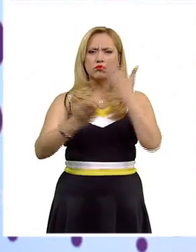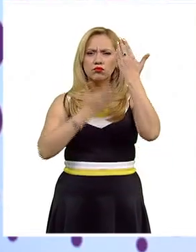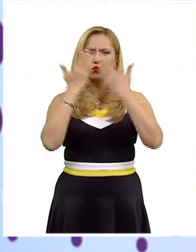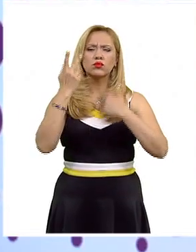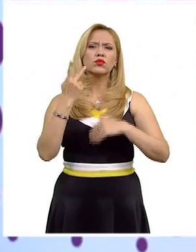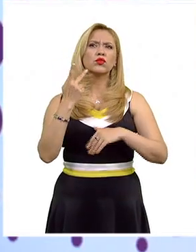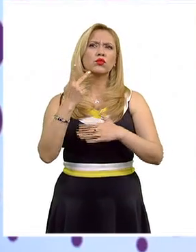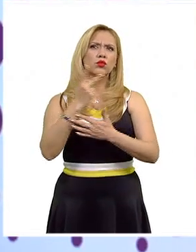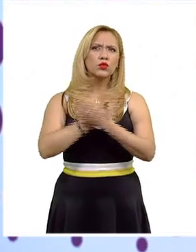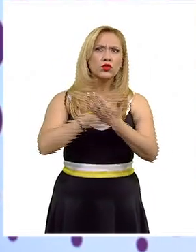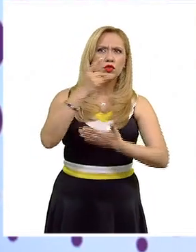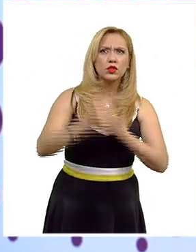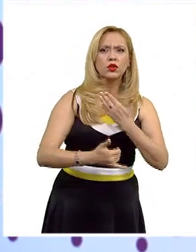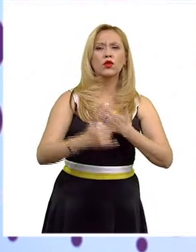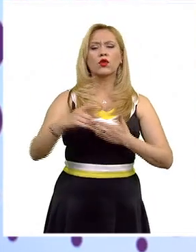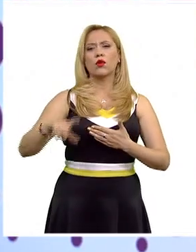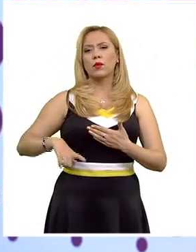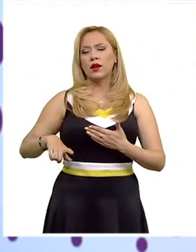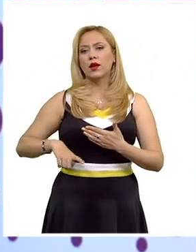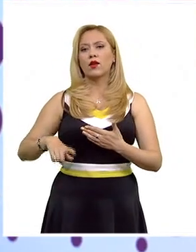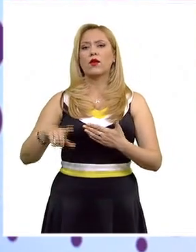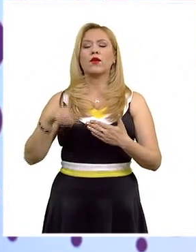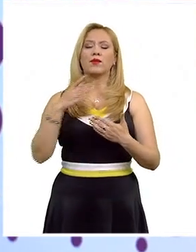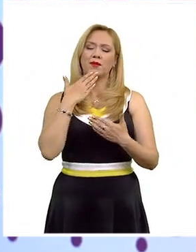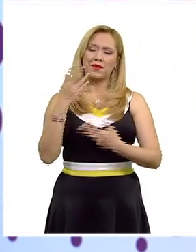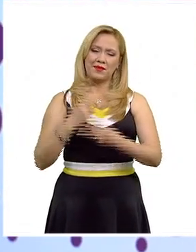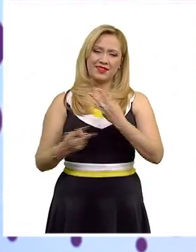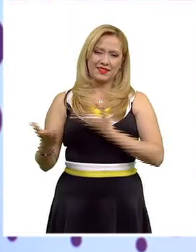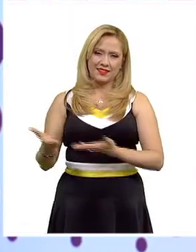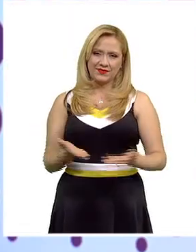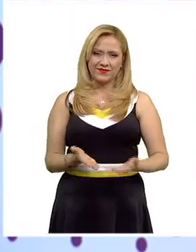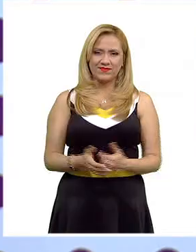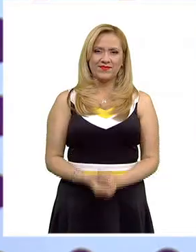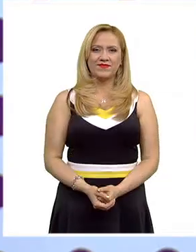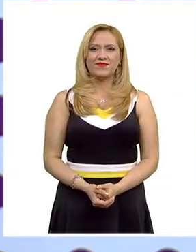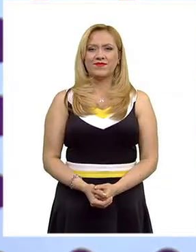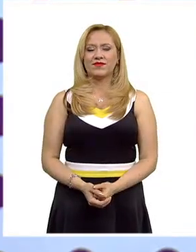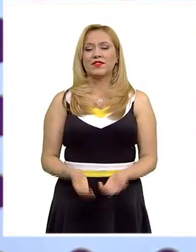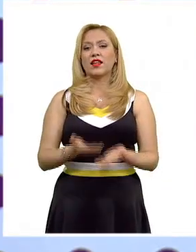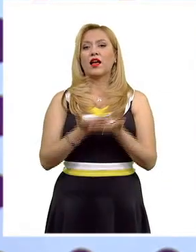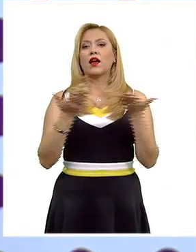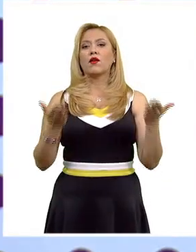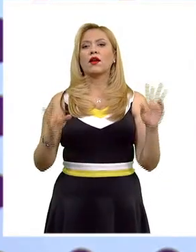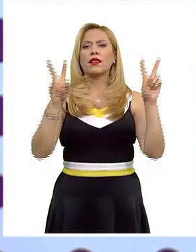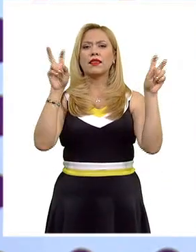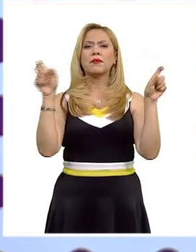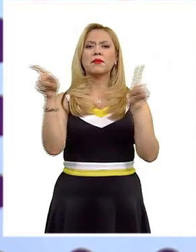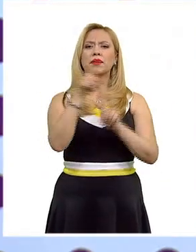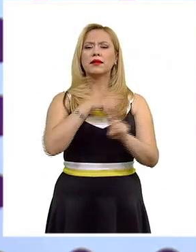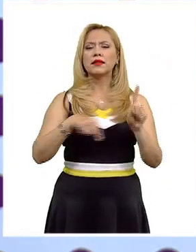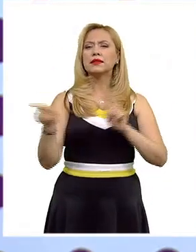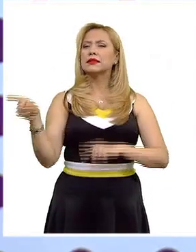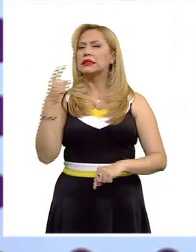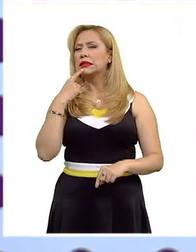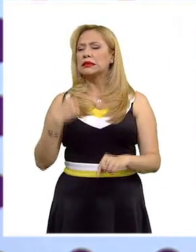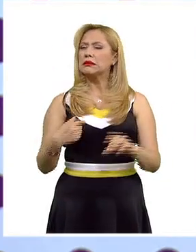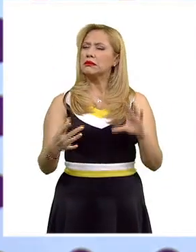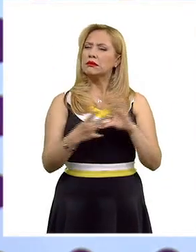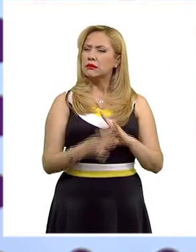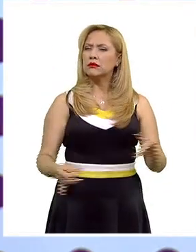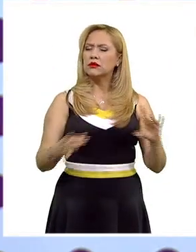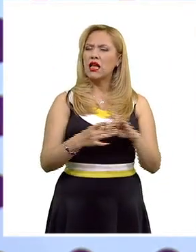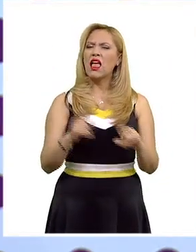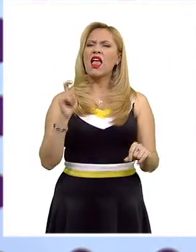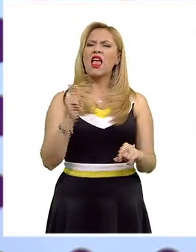públicas en la organización Intersecta. Bienvenida. Gracias. Bueno, pues para dar una introducción al tema, Adriana, si nos pudieras contar qué